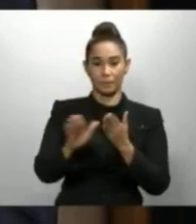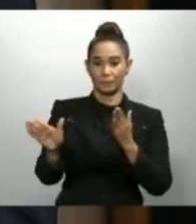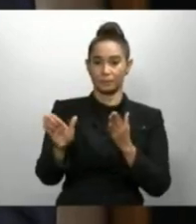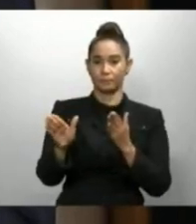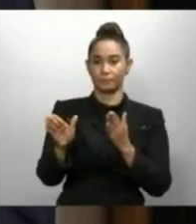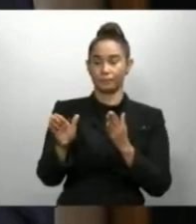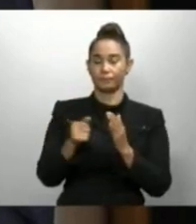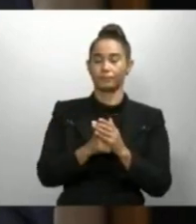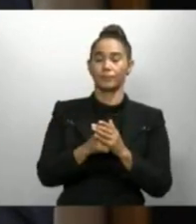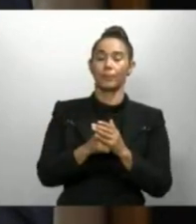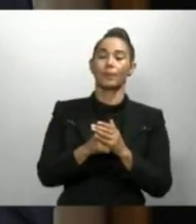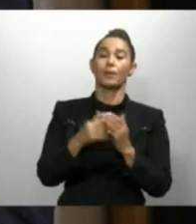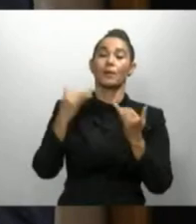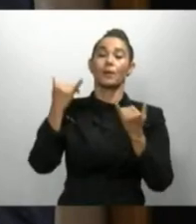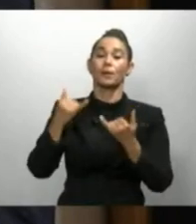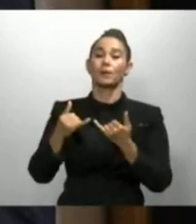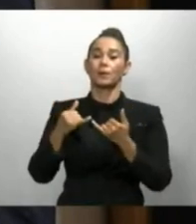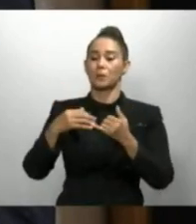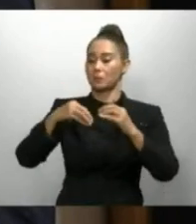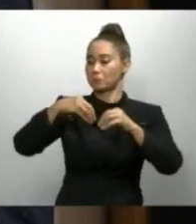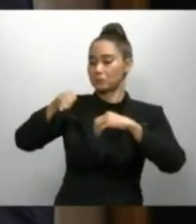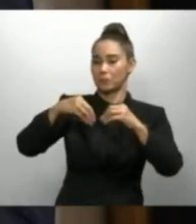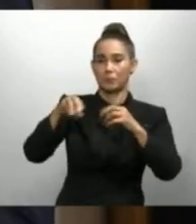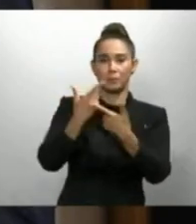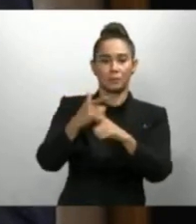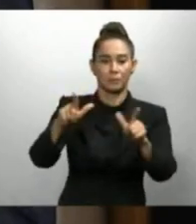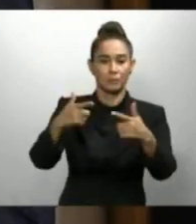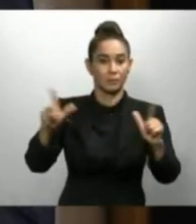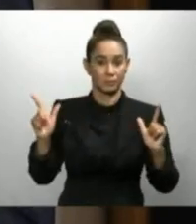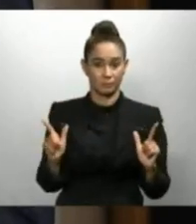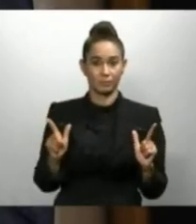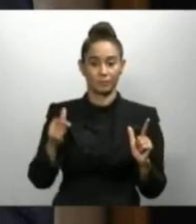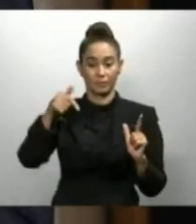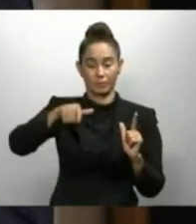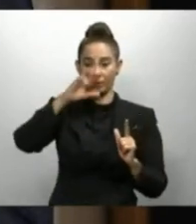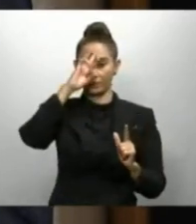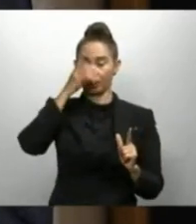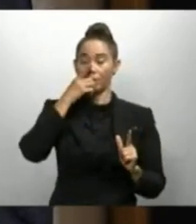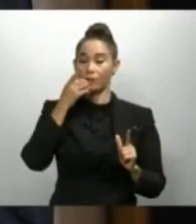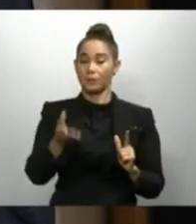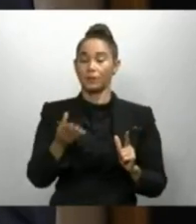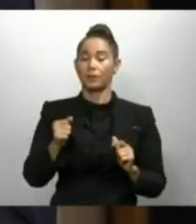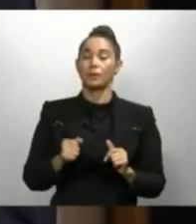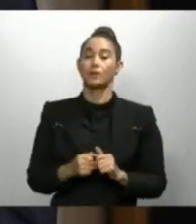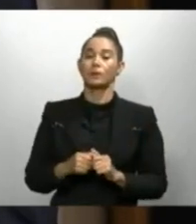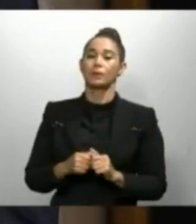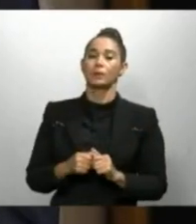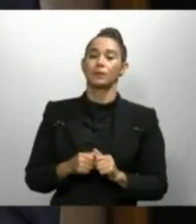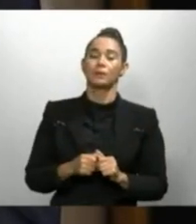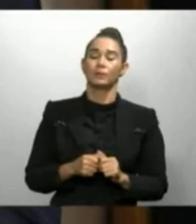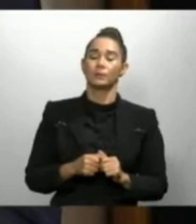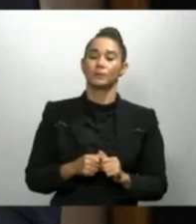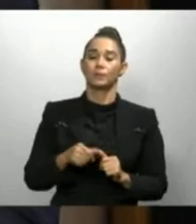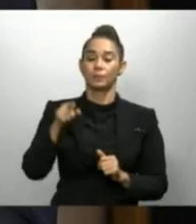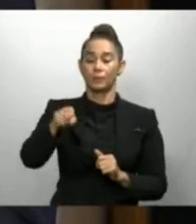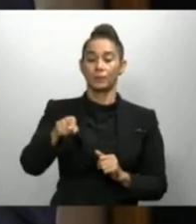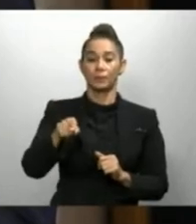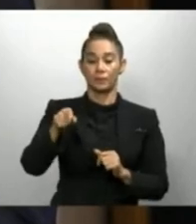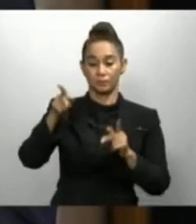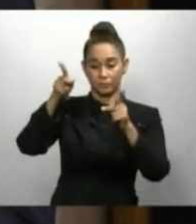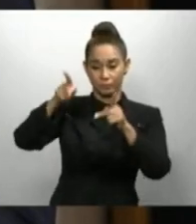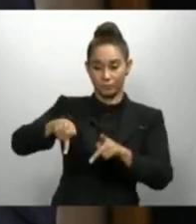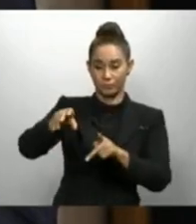que actualmente son de libre comercialización en la República Dominicana, puesto que son